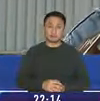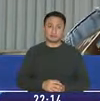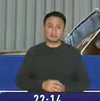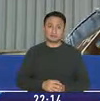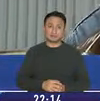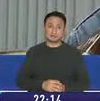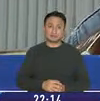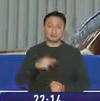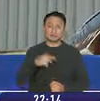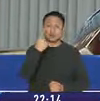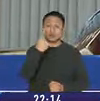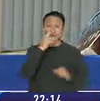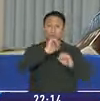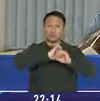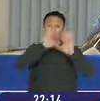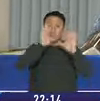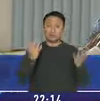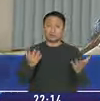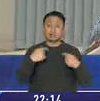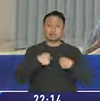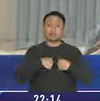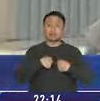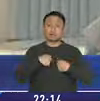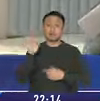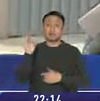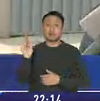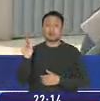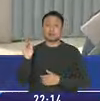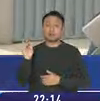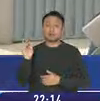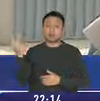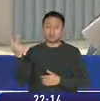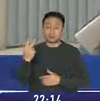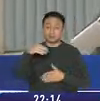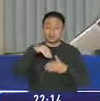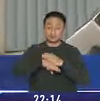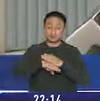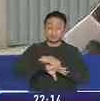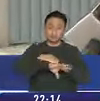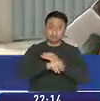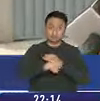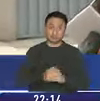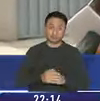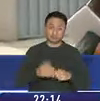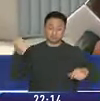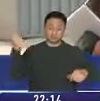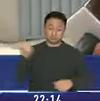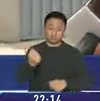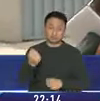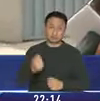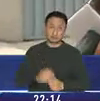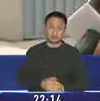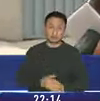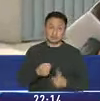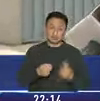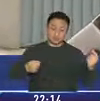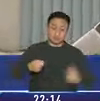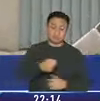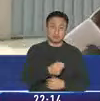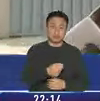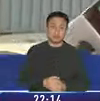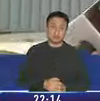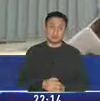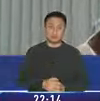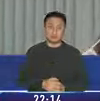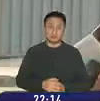a la 1 de la mañana, imagínense, yo con mi esposa, los dos ladrones adentro entraron con machetes, igual que estaban con cuchillos, me han ido dejando ahí, olvidando